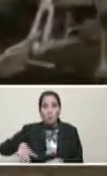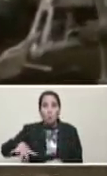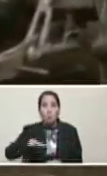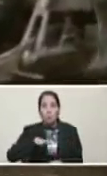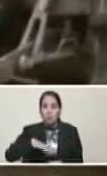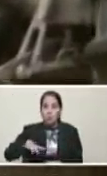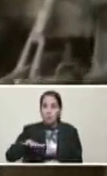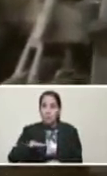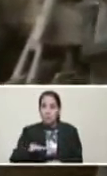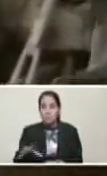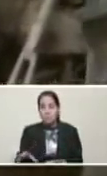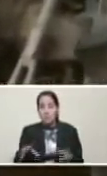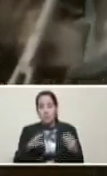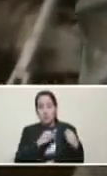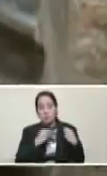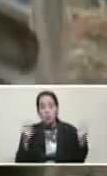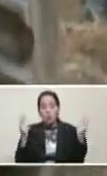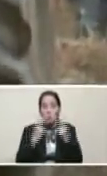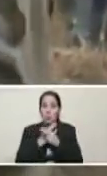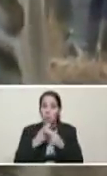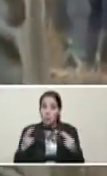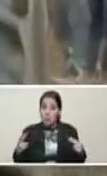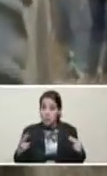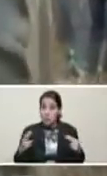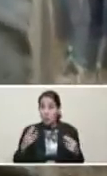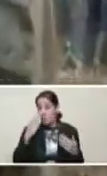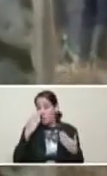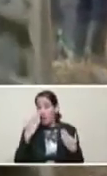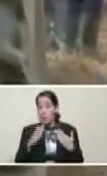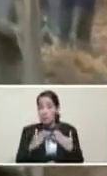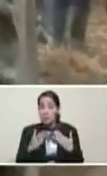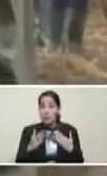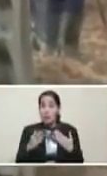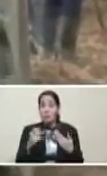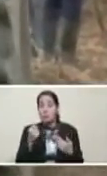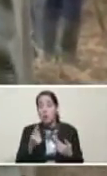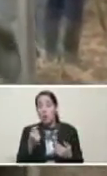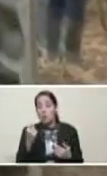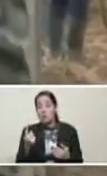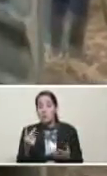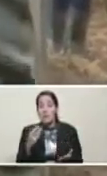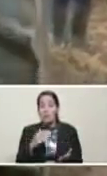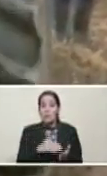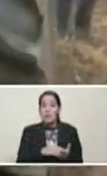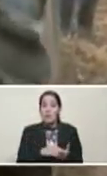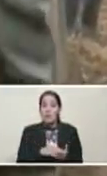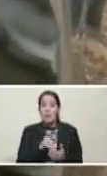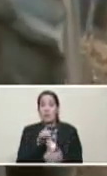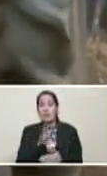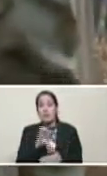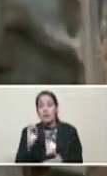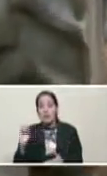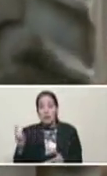ha asumido el compromiso de ponerse al frente de 11 mil 500 hectáreas